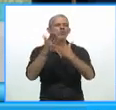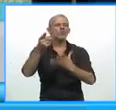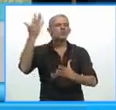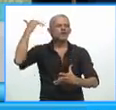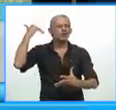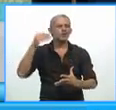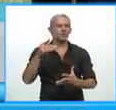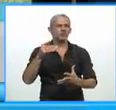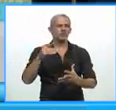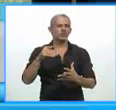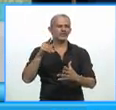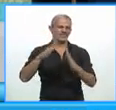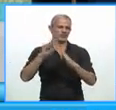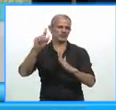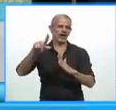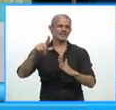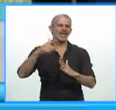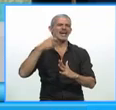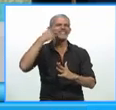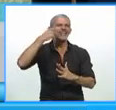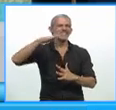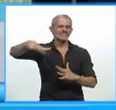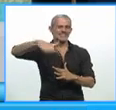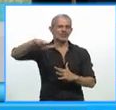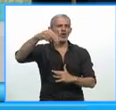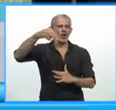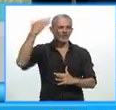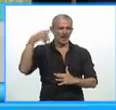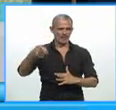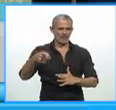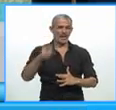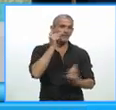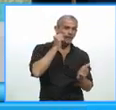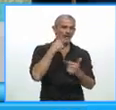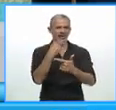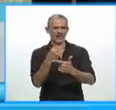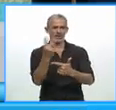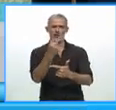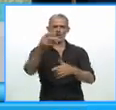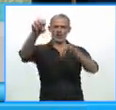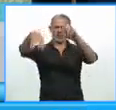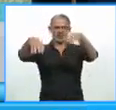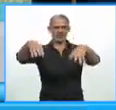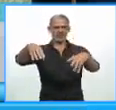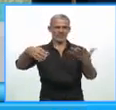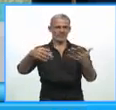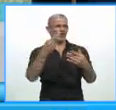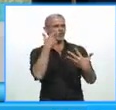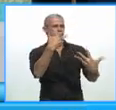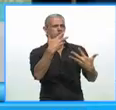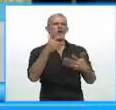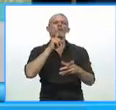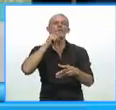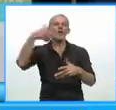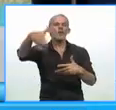dispuso en su casa, el Club Náutico San Isidro, en noviembre pasado. Padre e hijo, referente y promesa, Santiago y Klaus